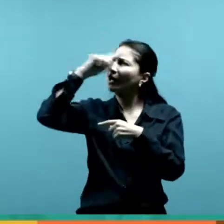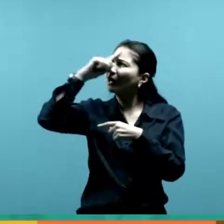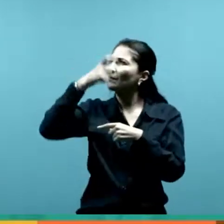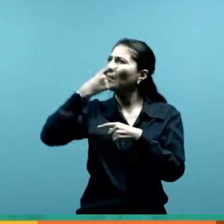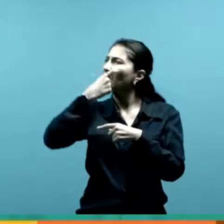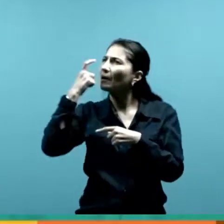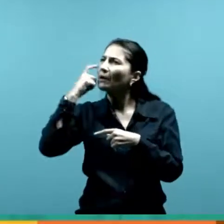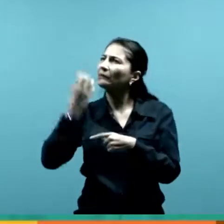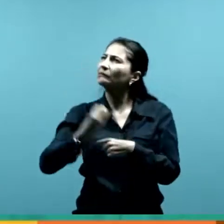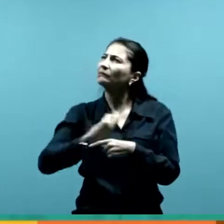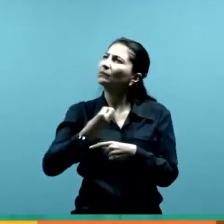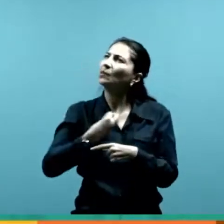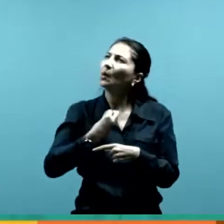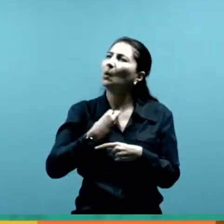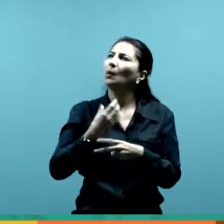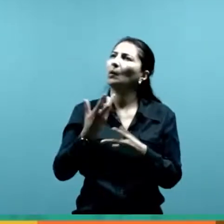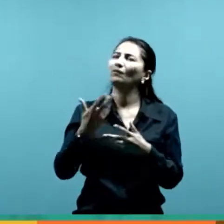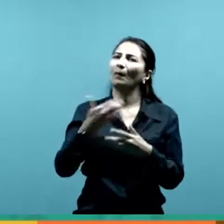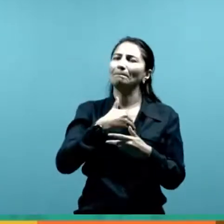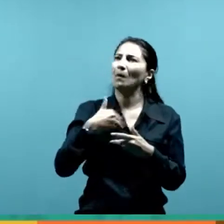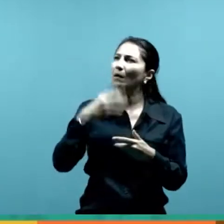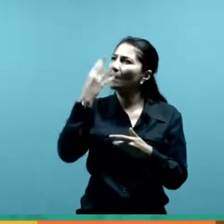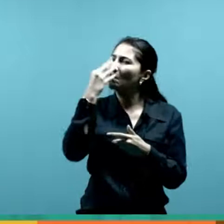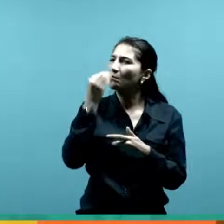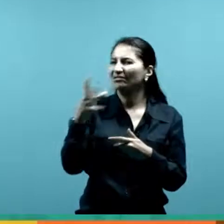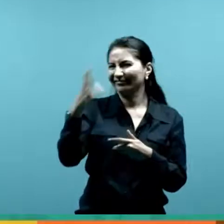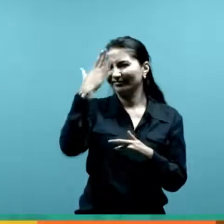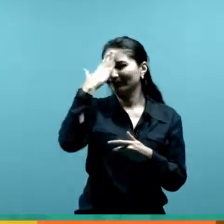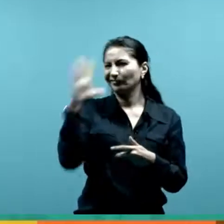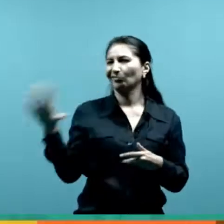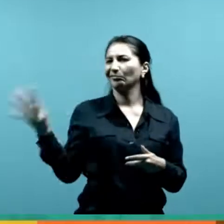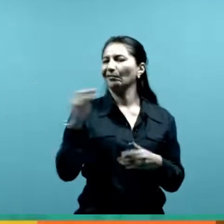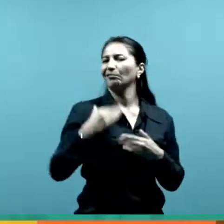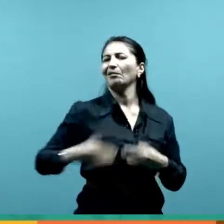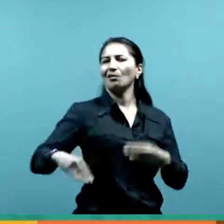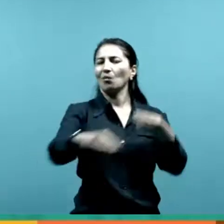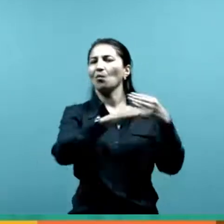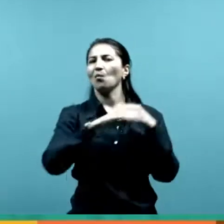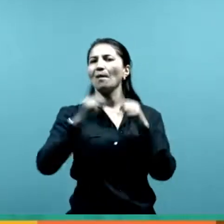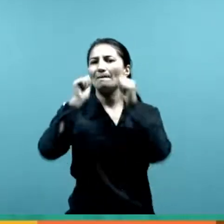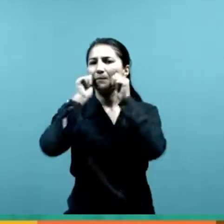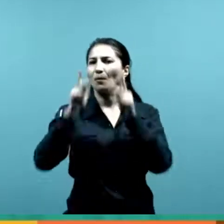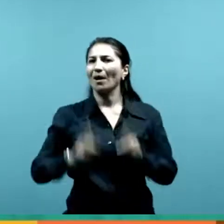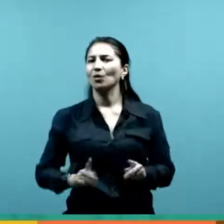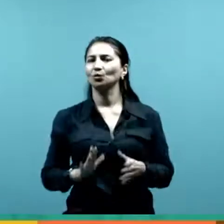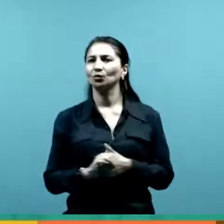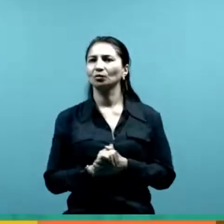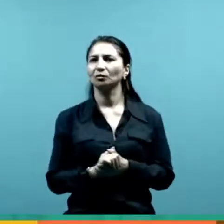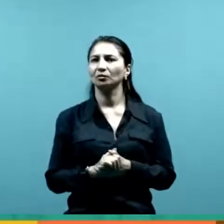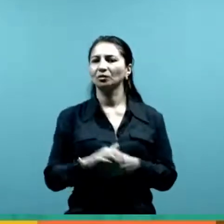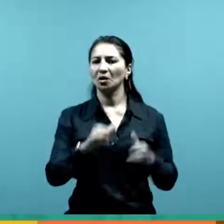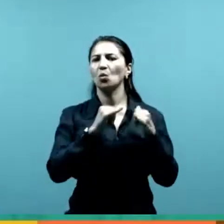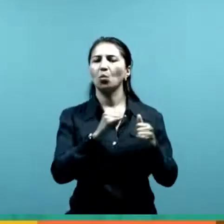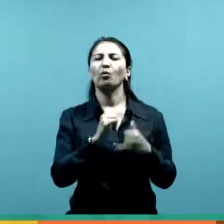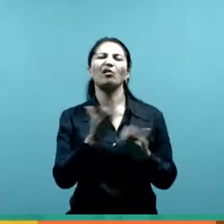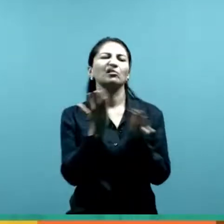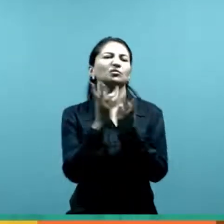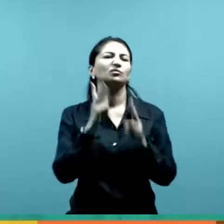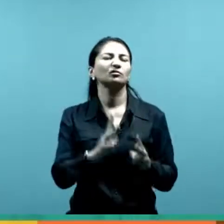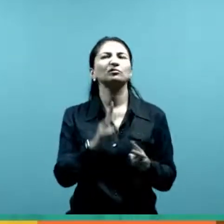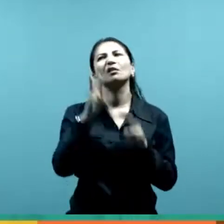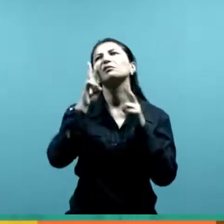este lugar. Recuerden que todos los visitantes son personas. La mayoría de estos visitantes son estudiantes que